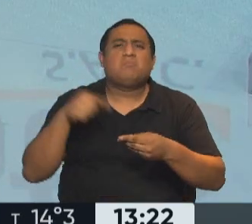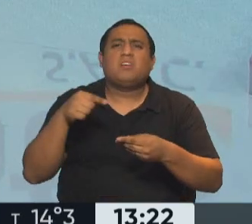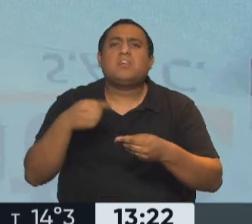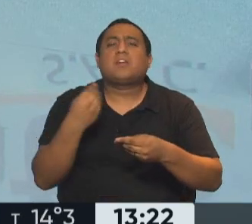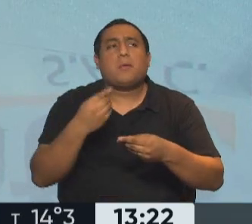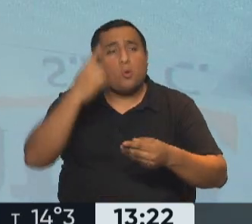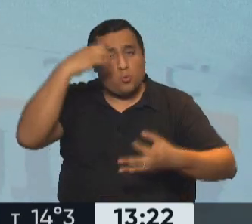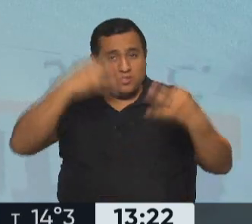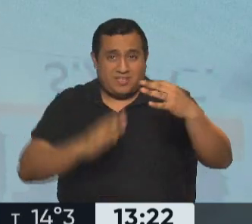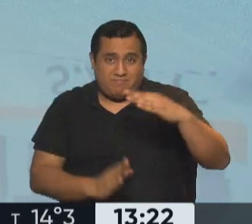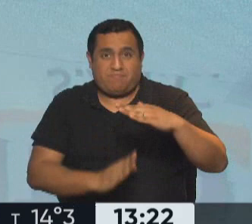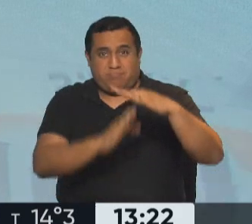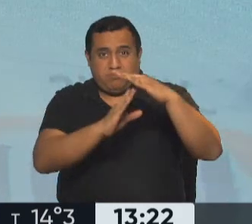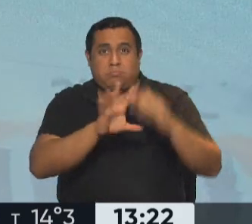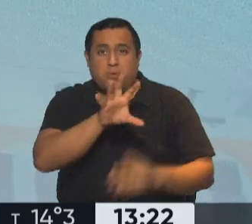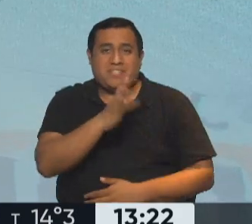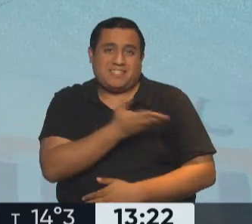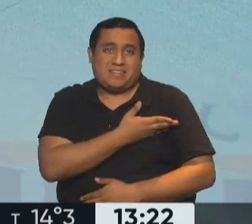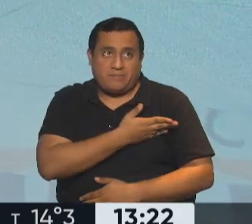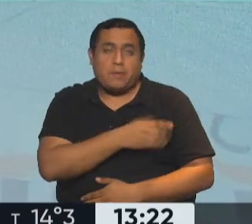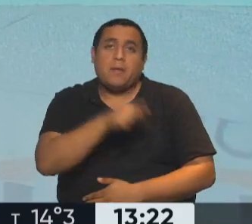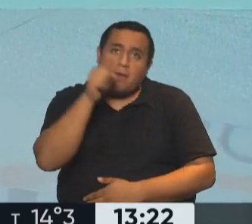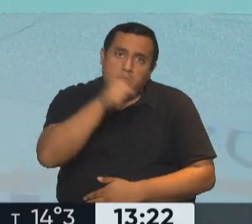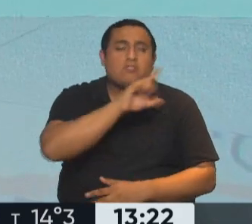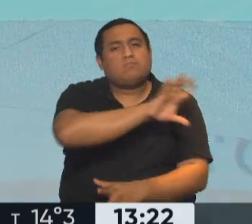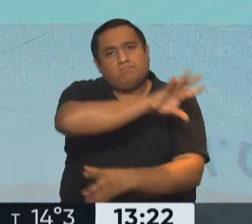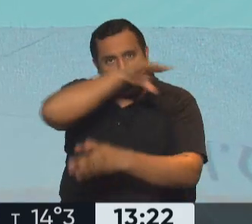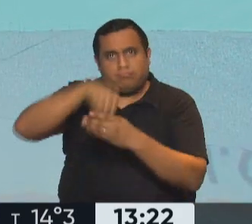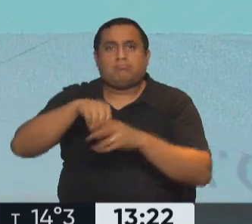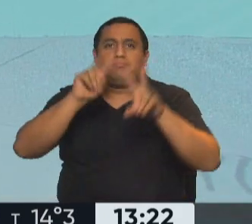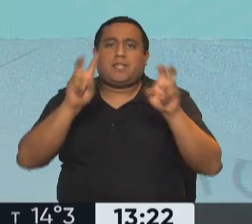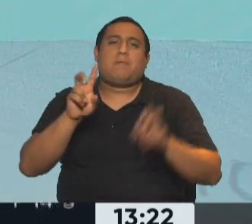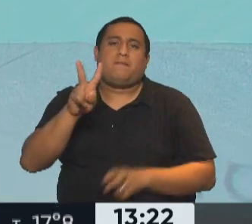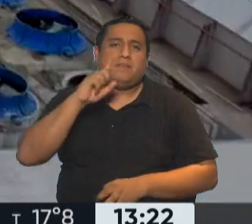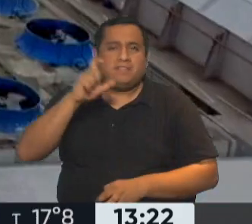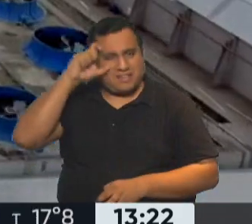Corte Suprema de Justicia de la provincia de Santa Fe a que se involucre en la causa Vicentín.